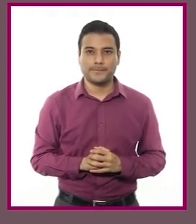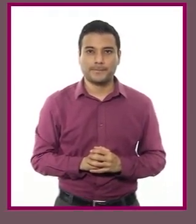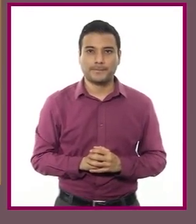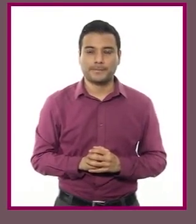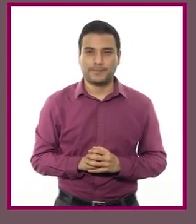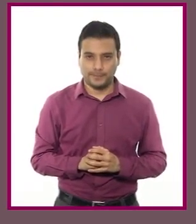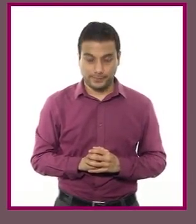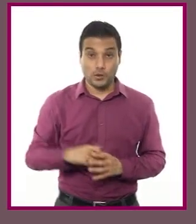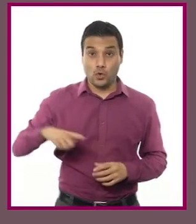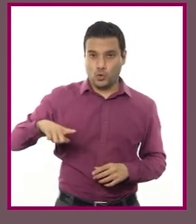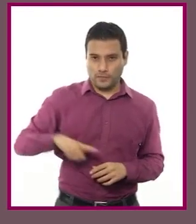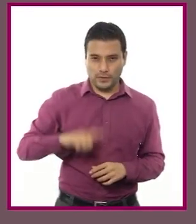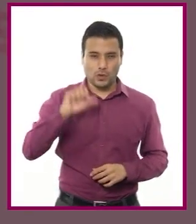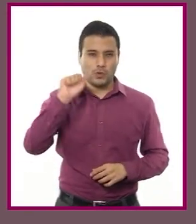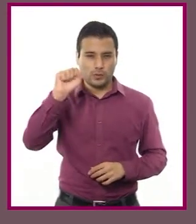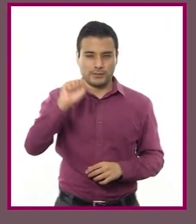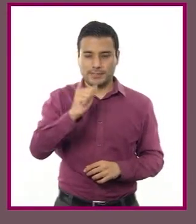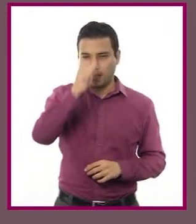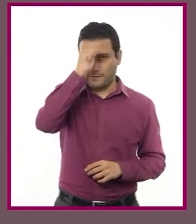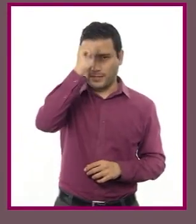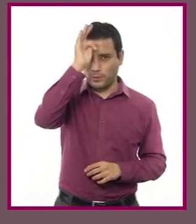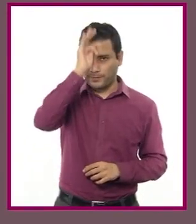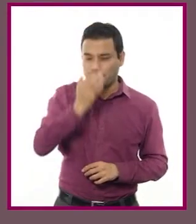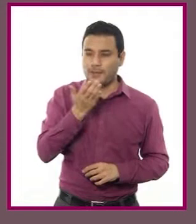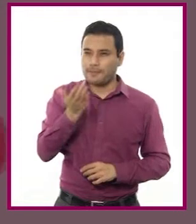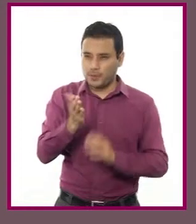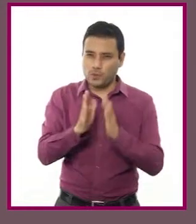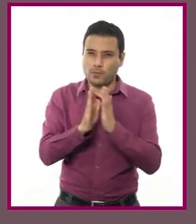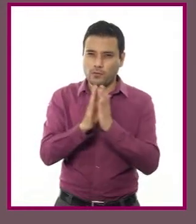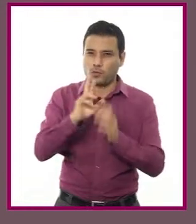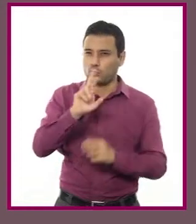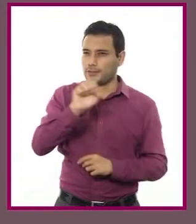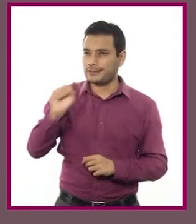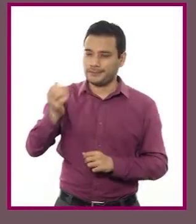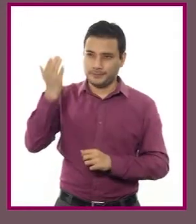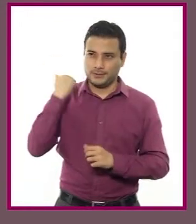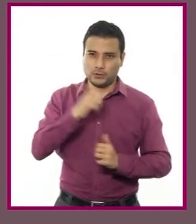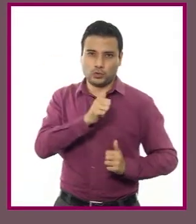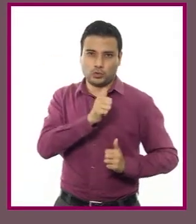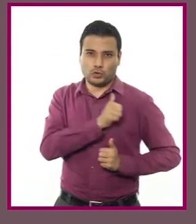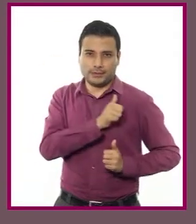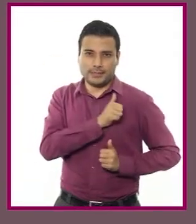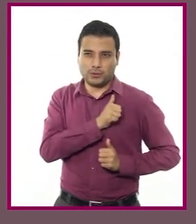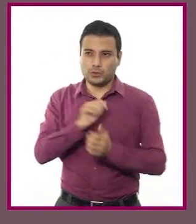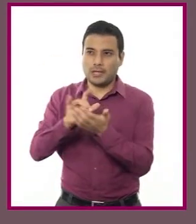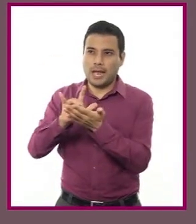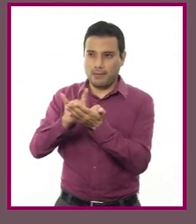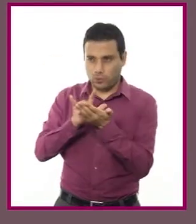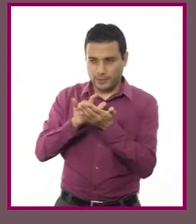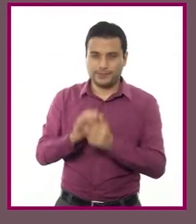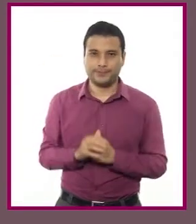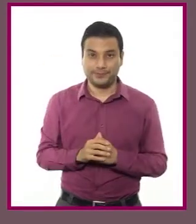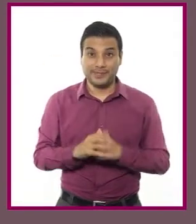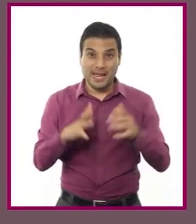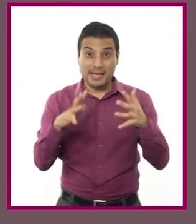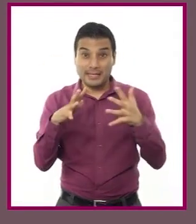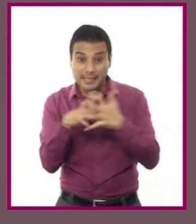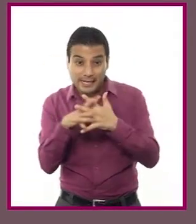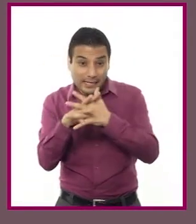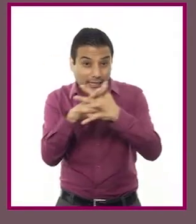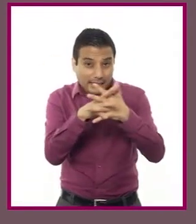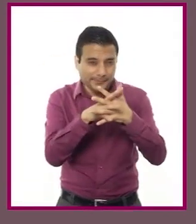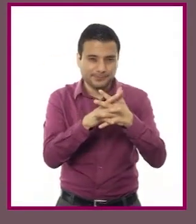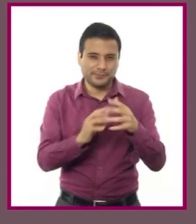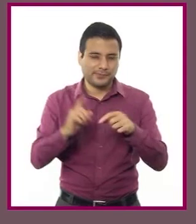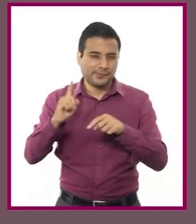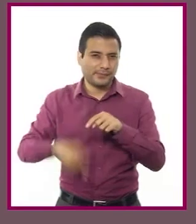afgano solicitó a la Unión Soviética la intervención directa del Ejército Rojo para ayudar a la erradicación de estas guerrillas autonombradas